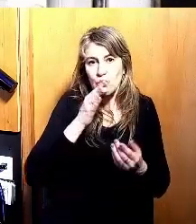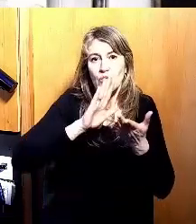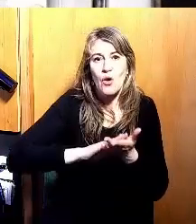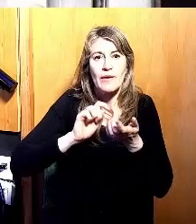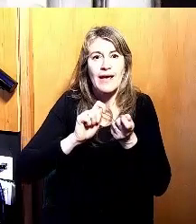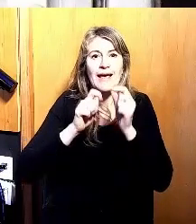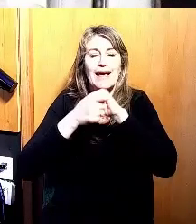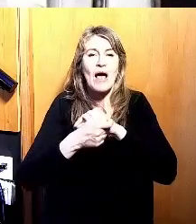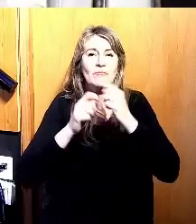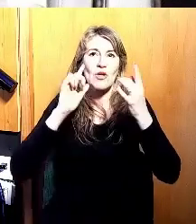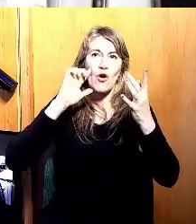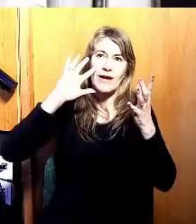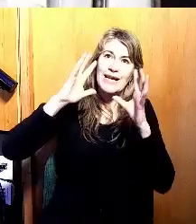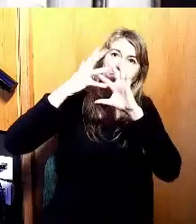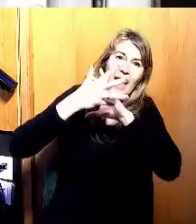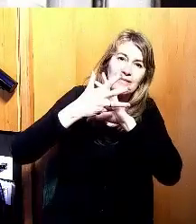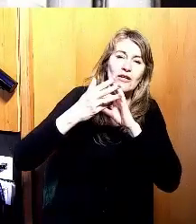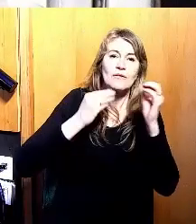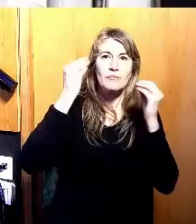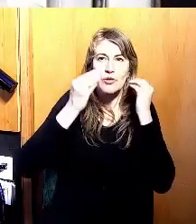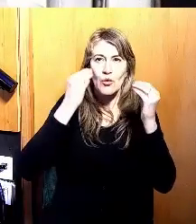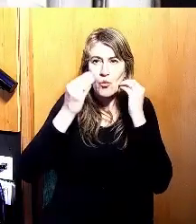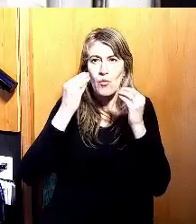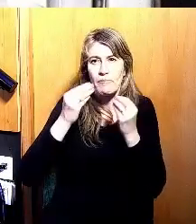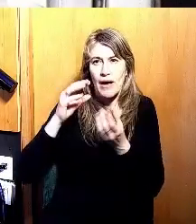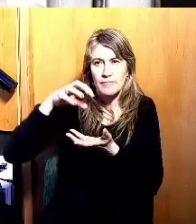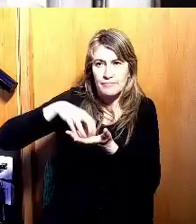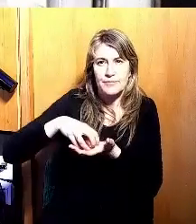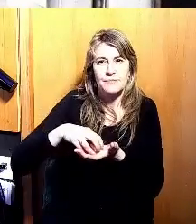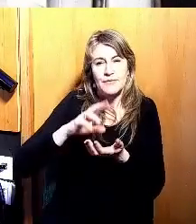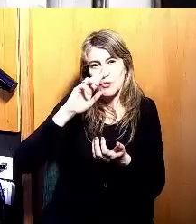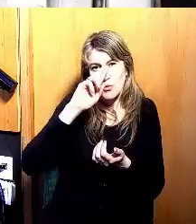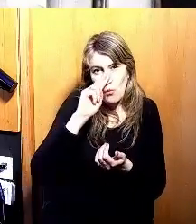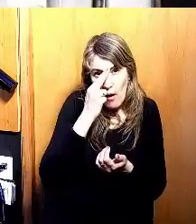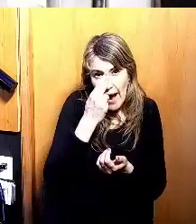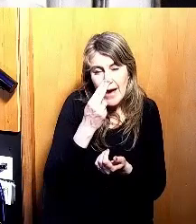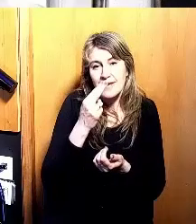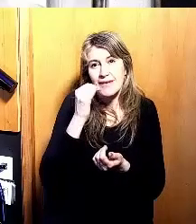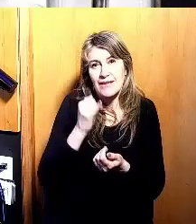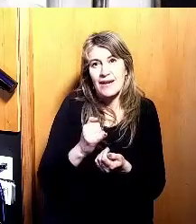preocupación y un contexto local, que es todo el gran debe de Uruguay alrededor de los residuos.